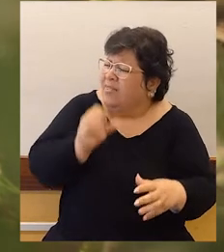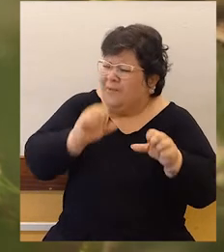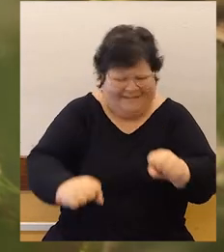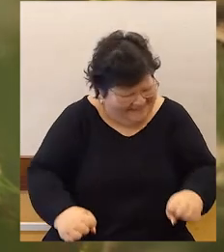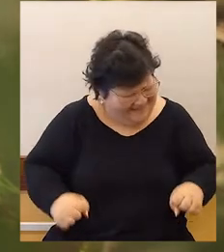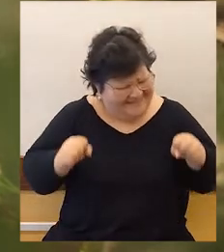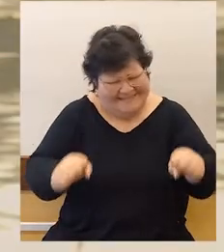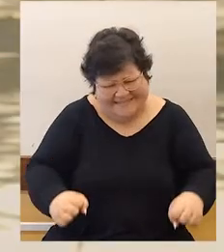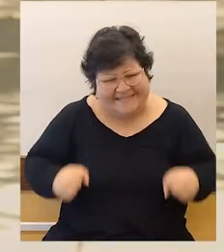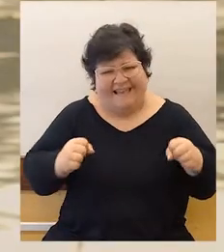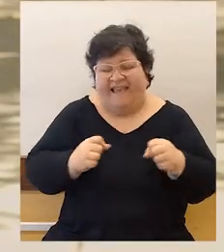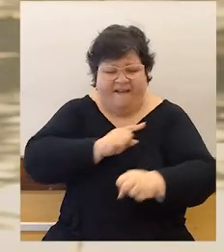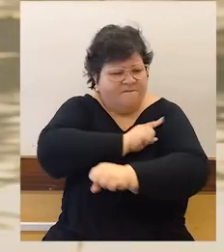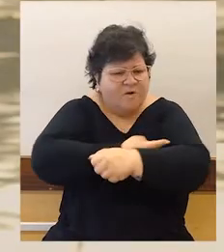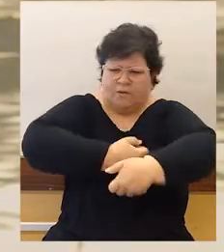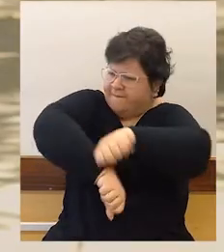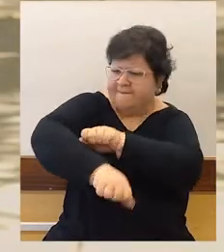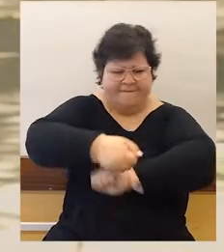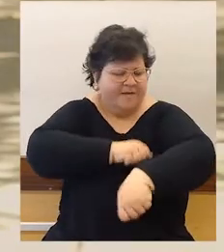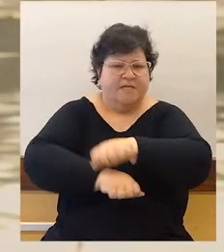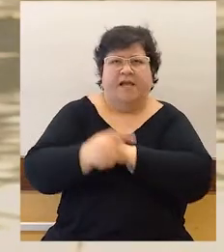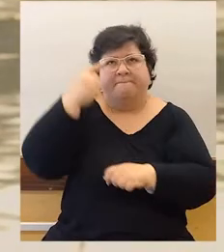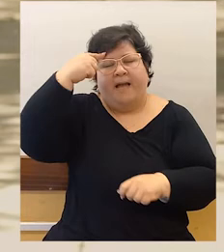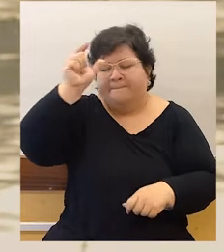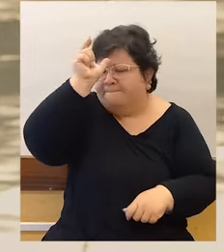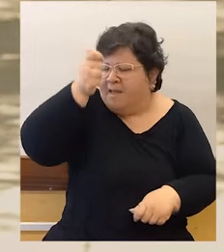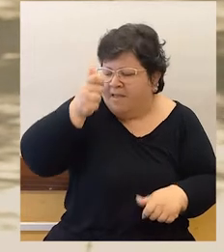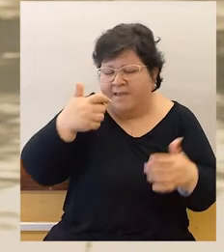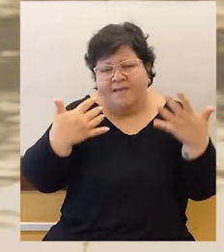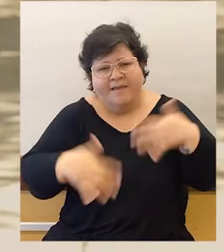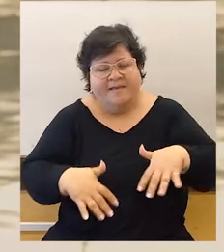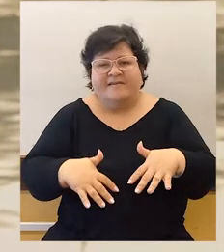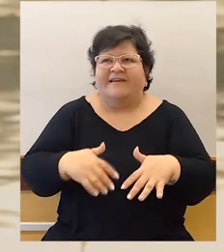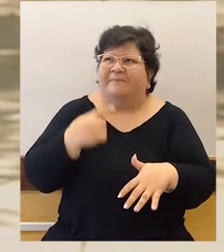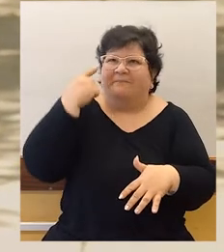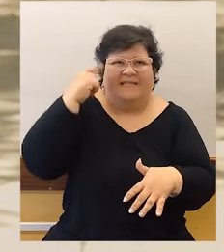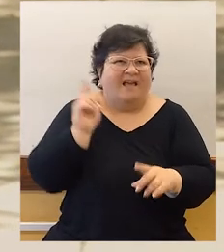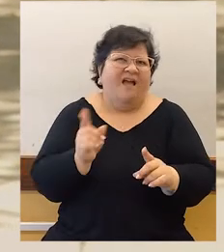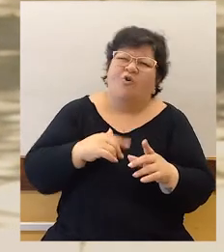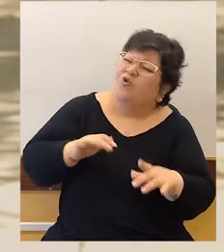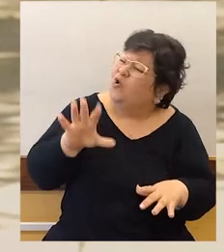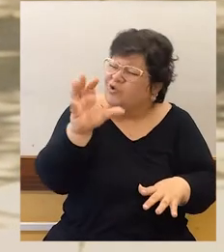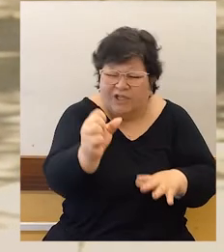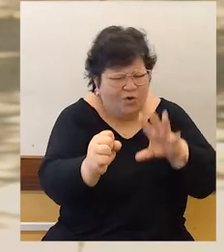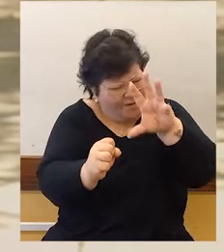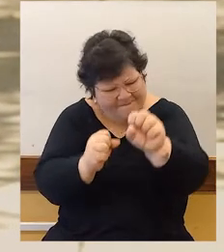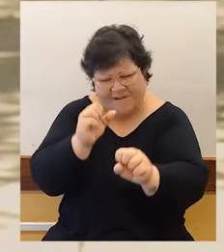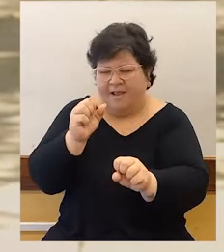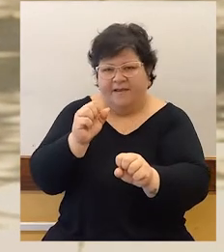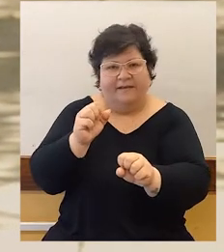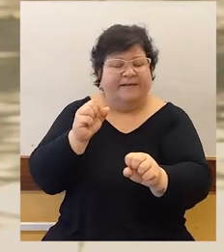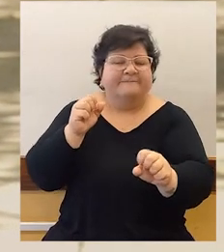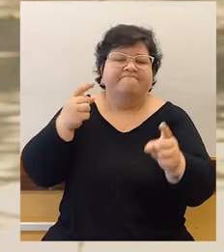que tenías resto y que no lo diste porque capaz que la cabeza te jugó un mal papel diciéndote que no ibas a llegar, porque hay muchas veces que uno va en